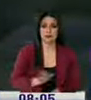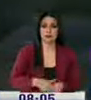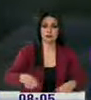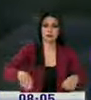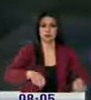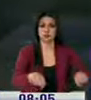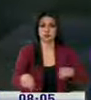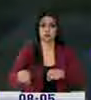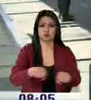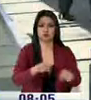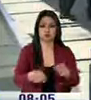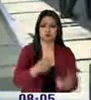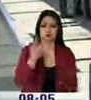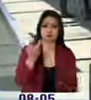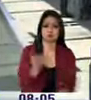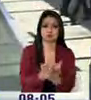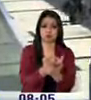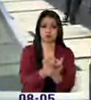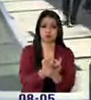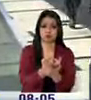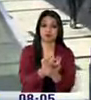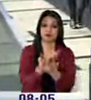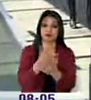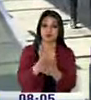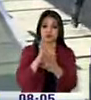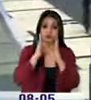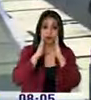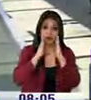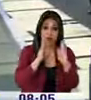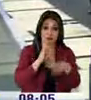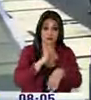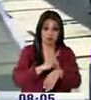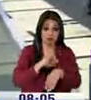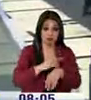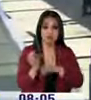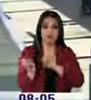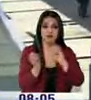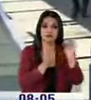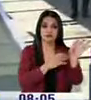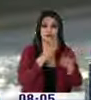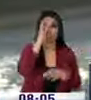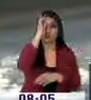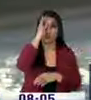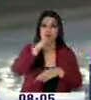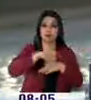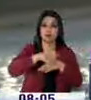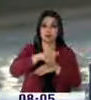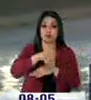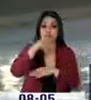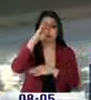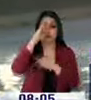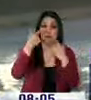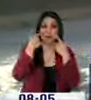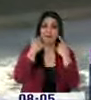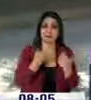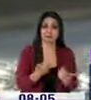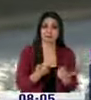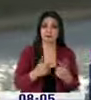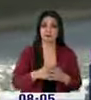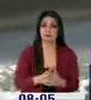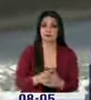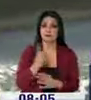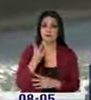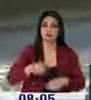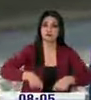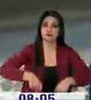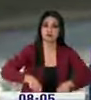el equilibrio y cayó. Luego de ser estabilizado fue llevado a una casa de salud con custodia policial. A esa hora de la mañana eran dos las motos